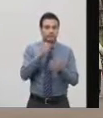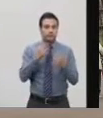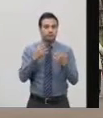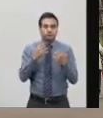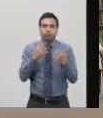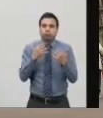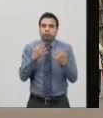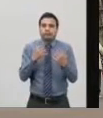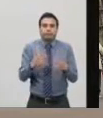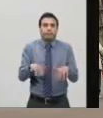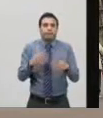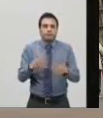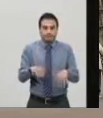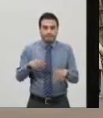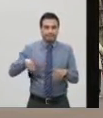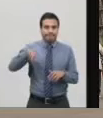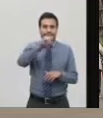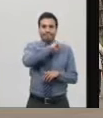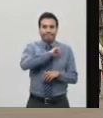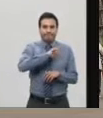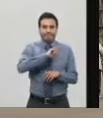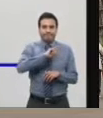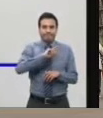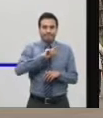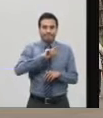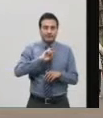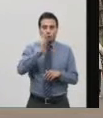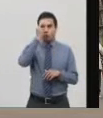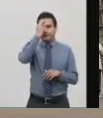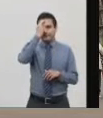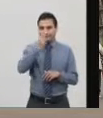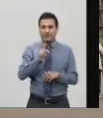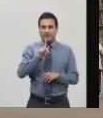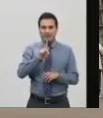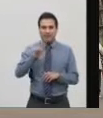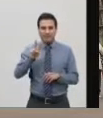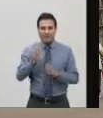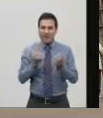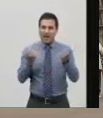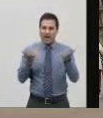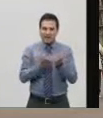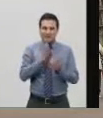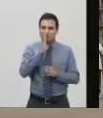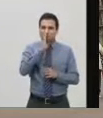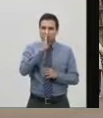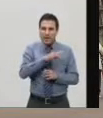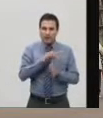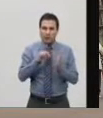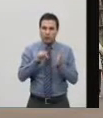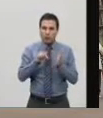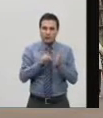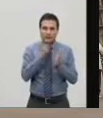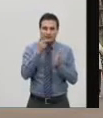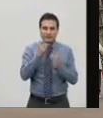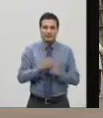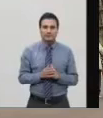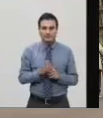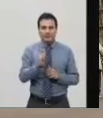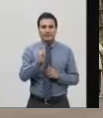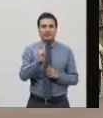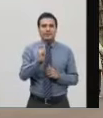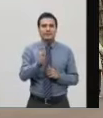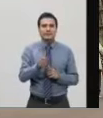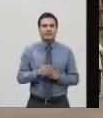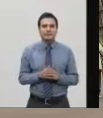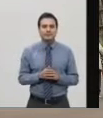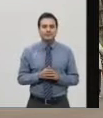acción reiterada y deliberada del Partido Verde Ecologista, lo cual consta de emprender una campaña